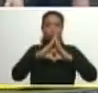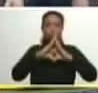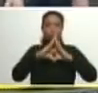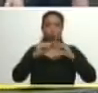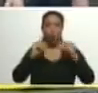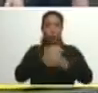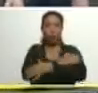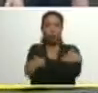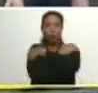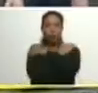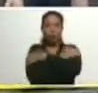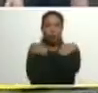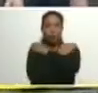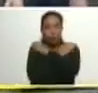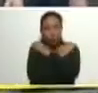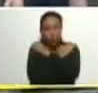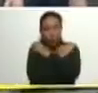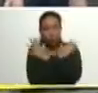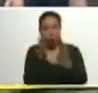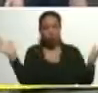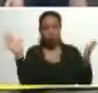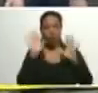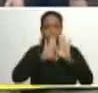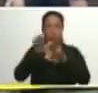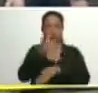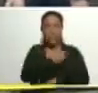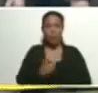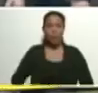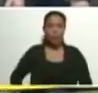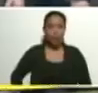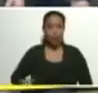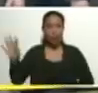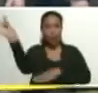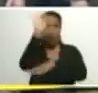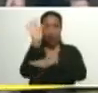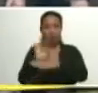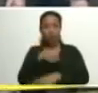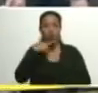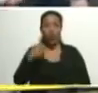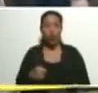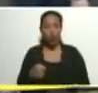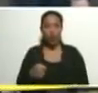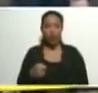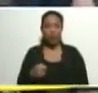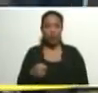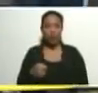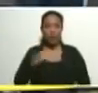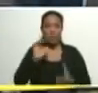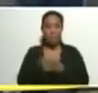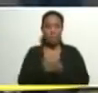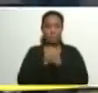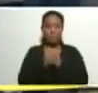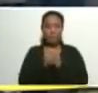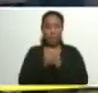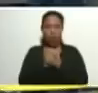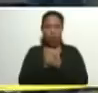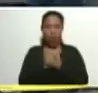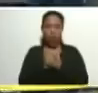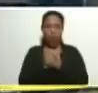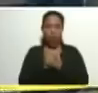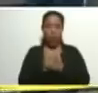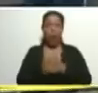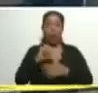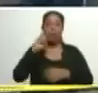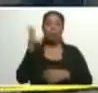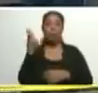nuestro abrazo de solidaridad y apoyo al presidente de la Federación Rusa, al compañero Vladimir Putin,